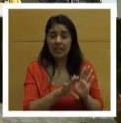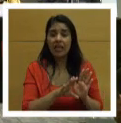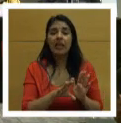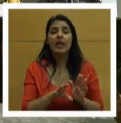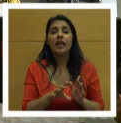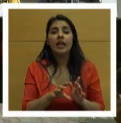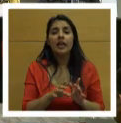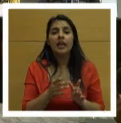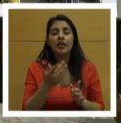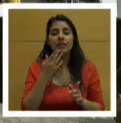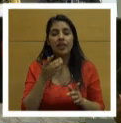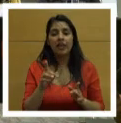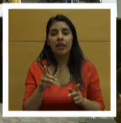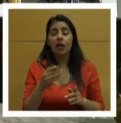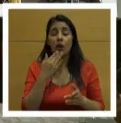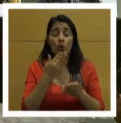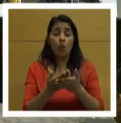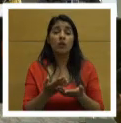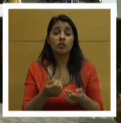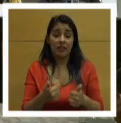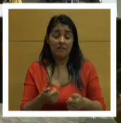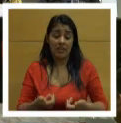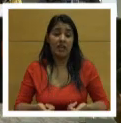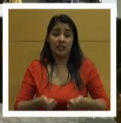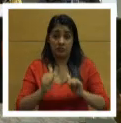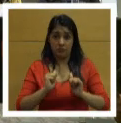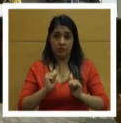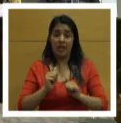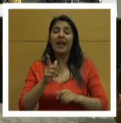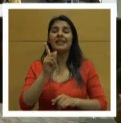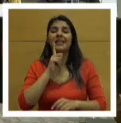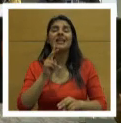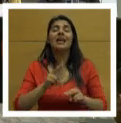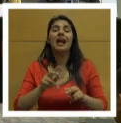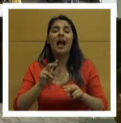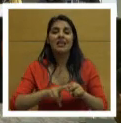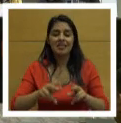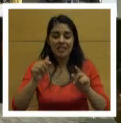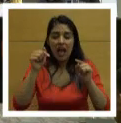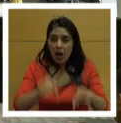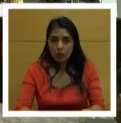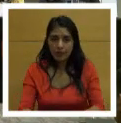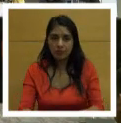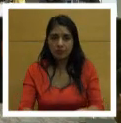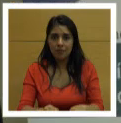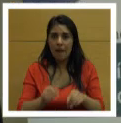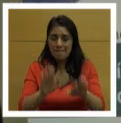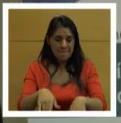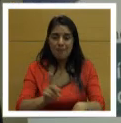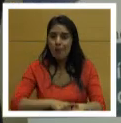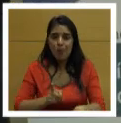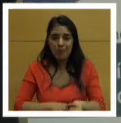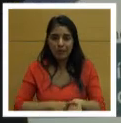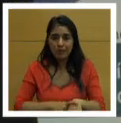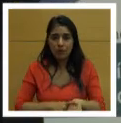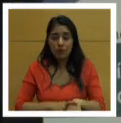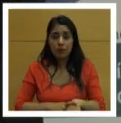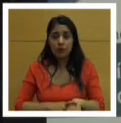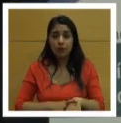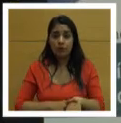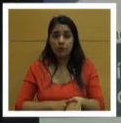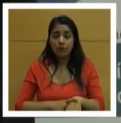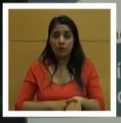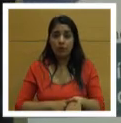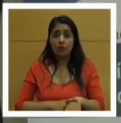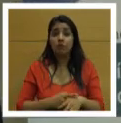defensa, la agresión ilegítima tiene que ser actual, entendida como inmediata. Una agresión inmediata,